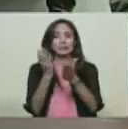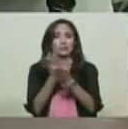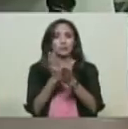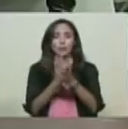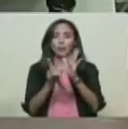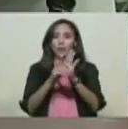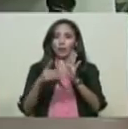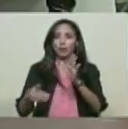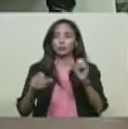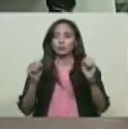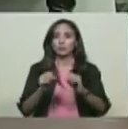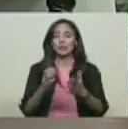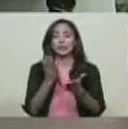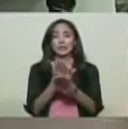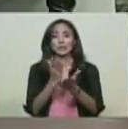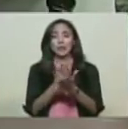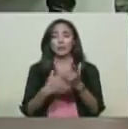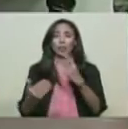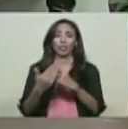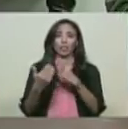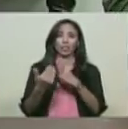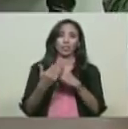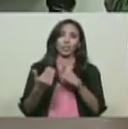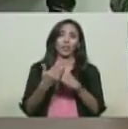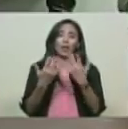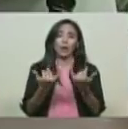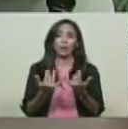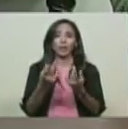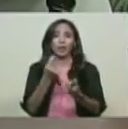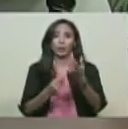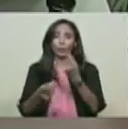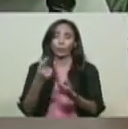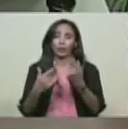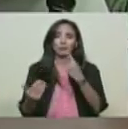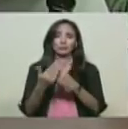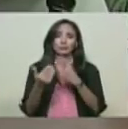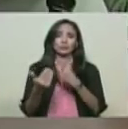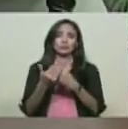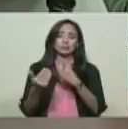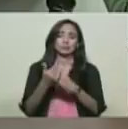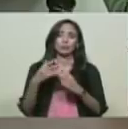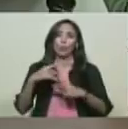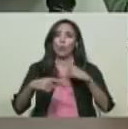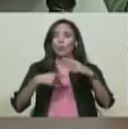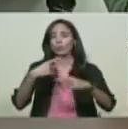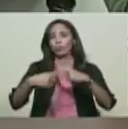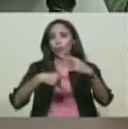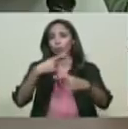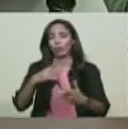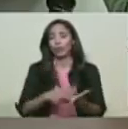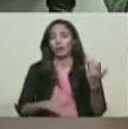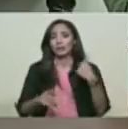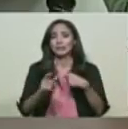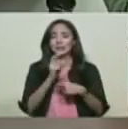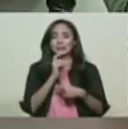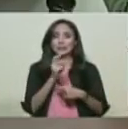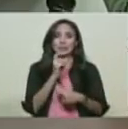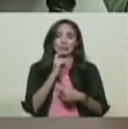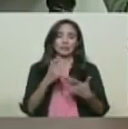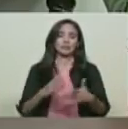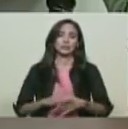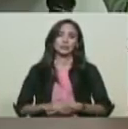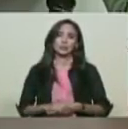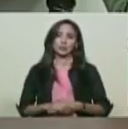No solo somos víctimas de una guerra de mafias de contrabando tremenda, brutal.